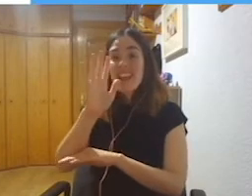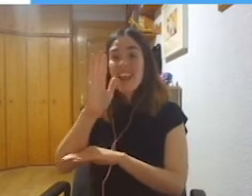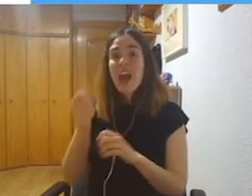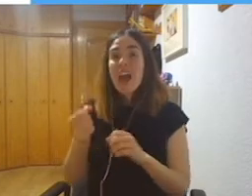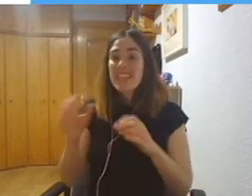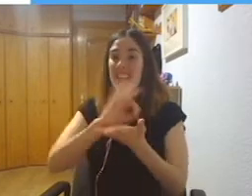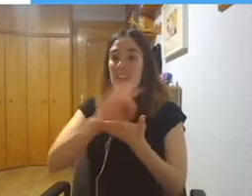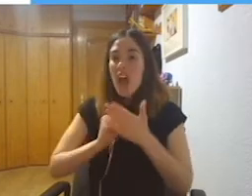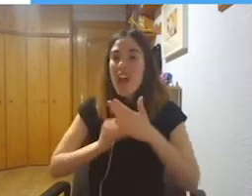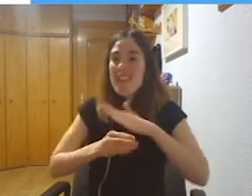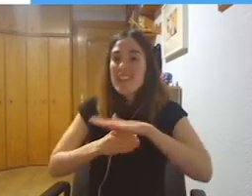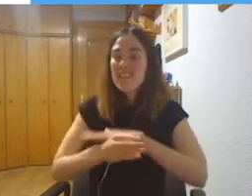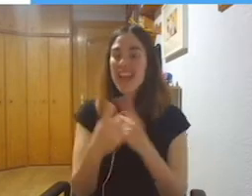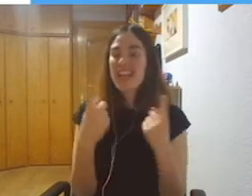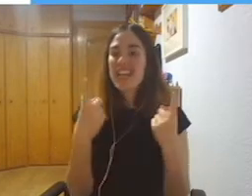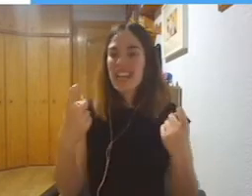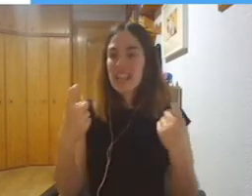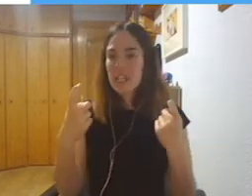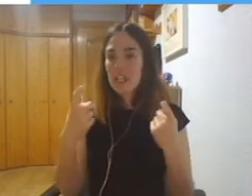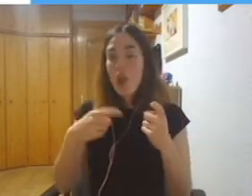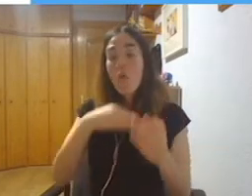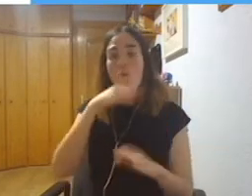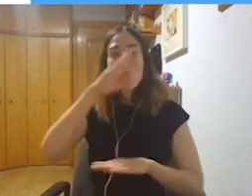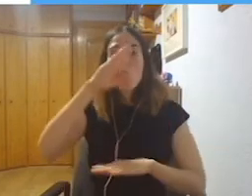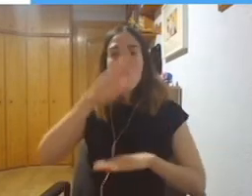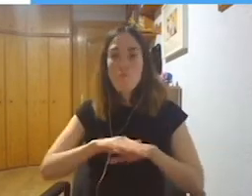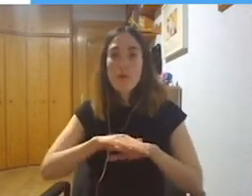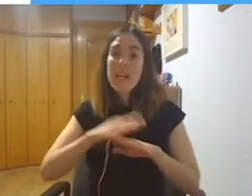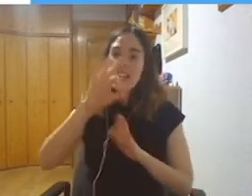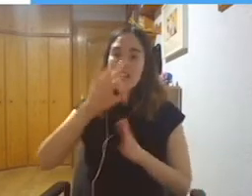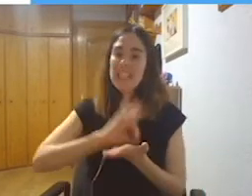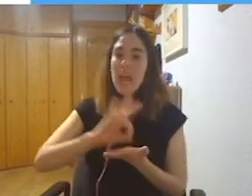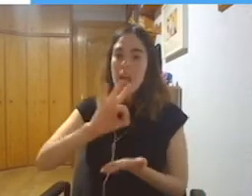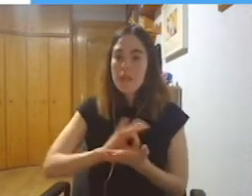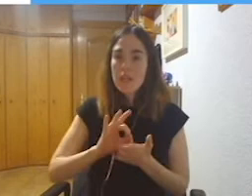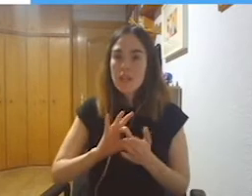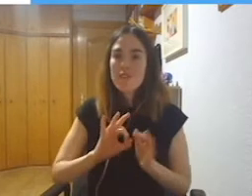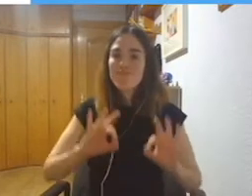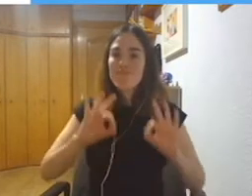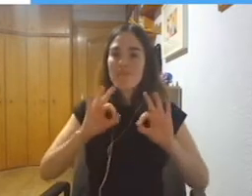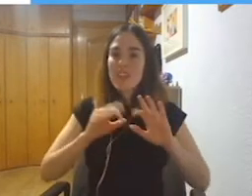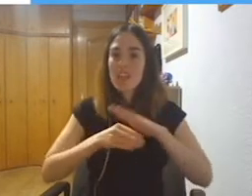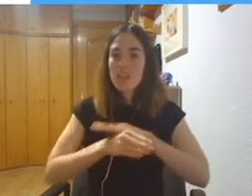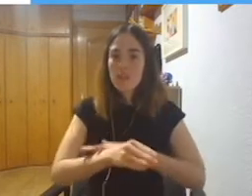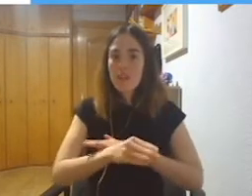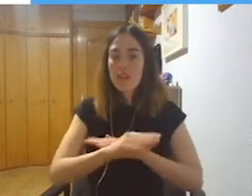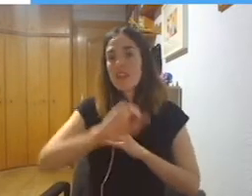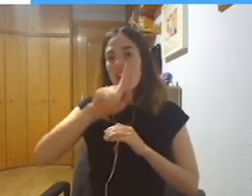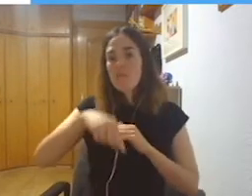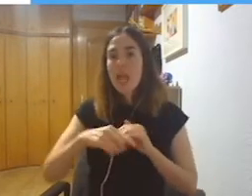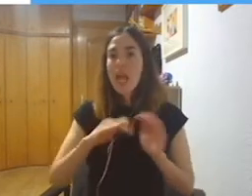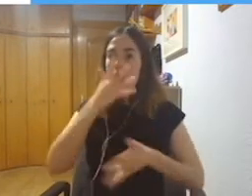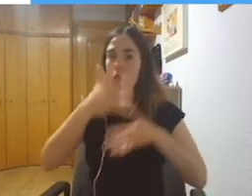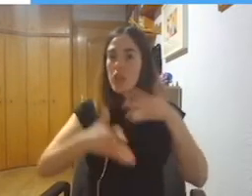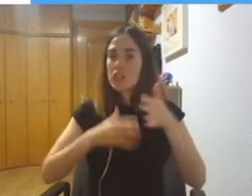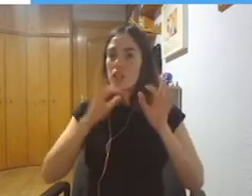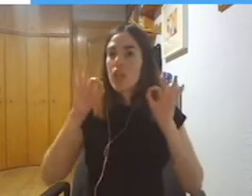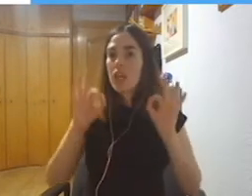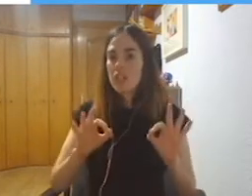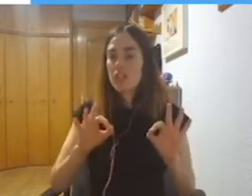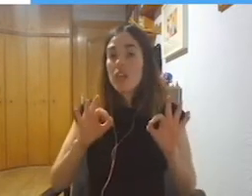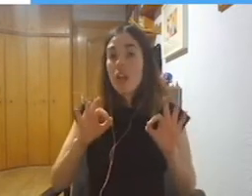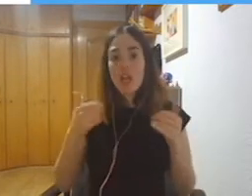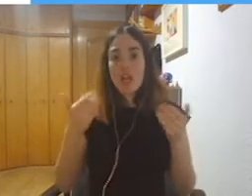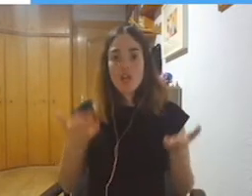de accesibilidad o tiene que cumplir con una serie de servicios de accesibilidad, incluyendo, por supuesto, la lengua de signos. Entonces,